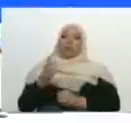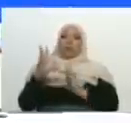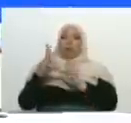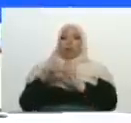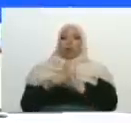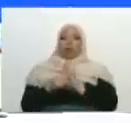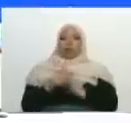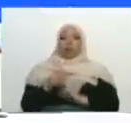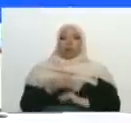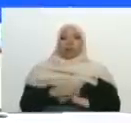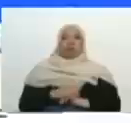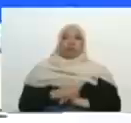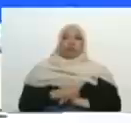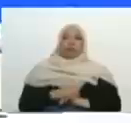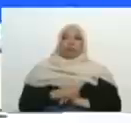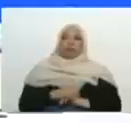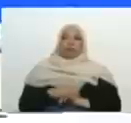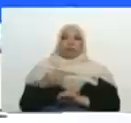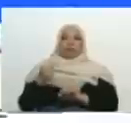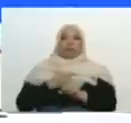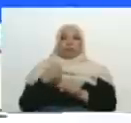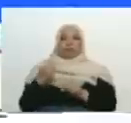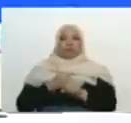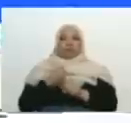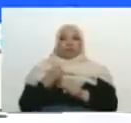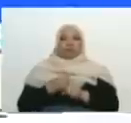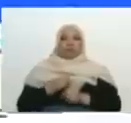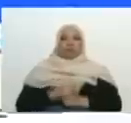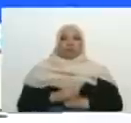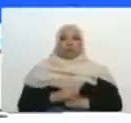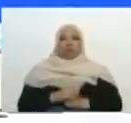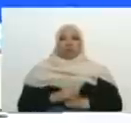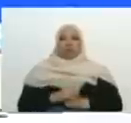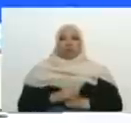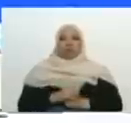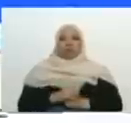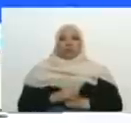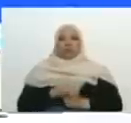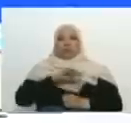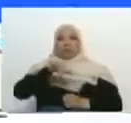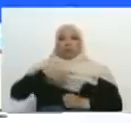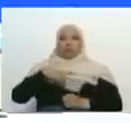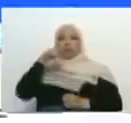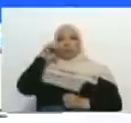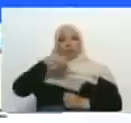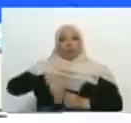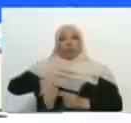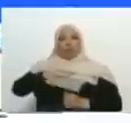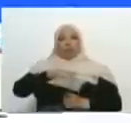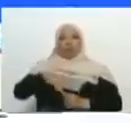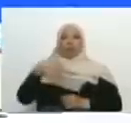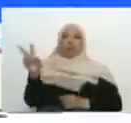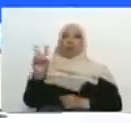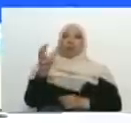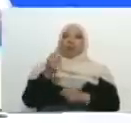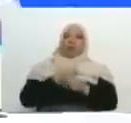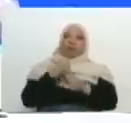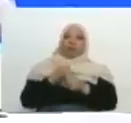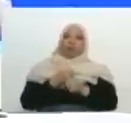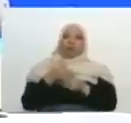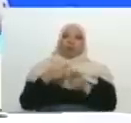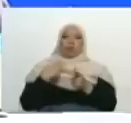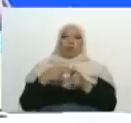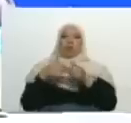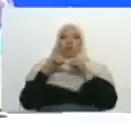Ladrones que han robado el patrimonio del pueblo humilde de Venezuela, noble, el pueblo noble de Venezuela. Entonces